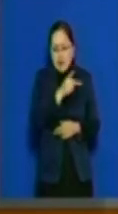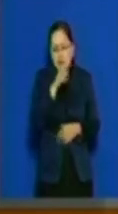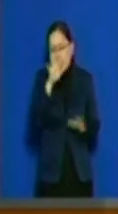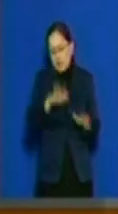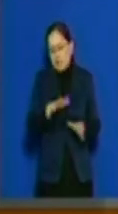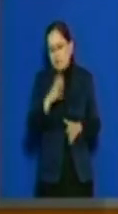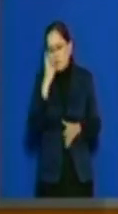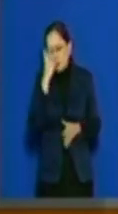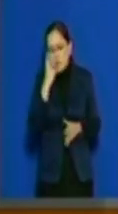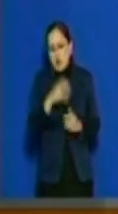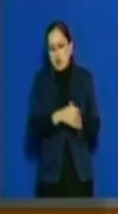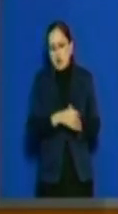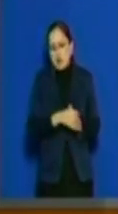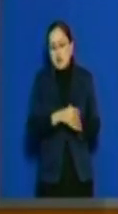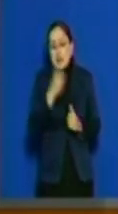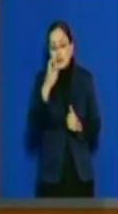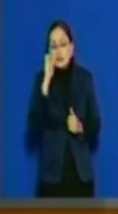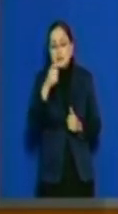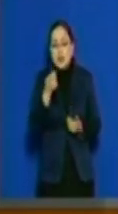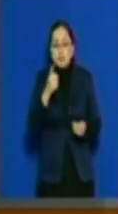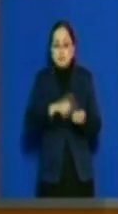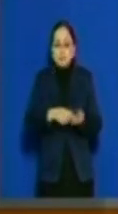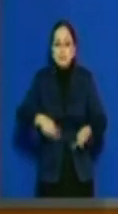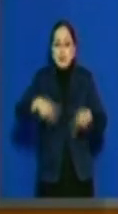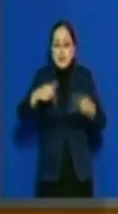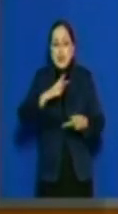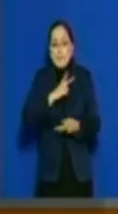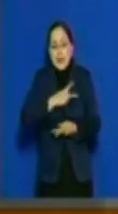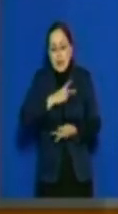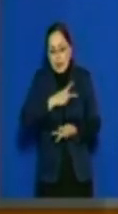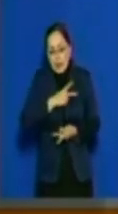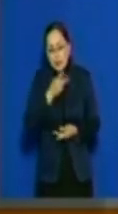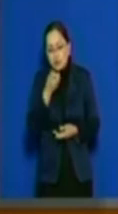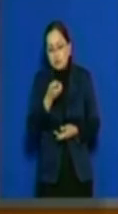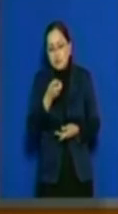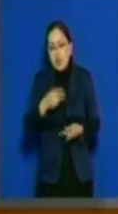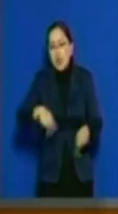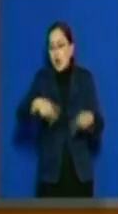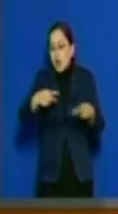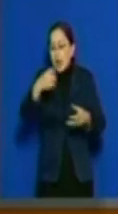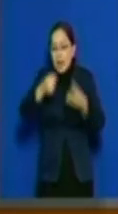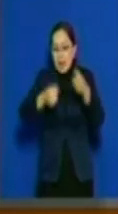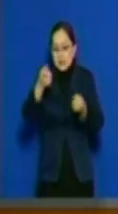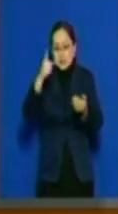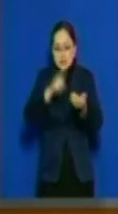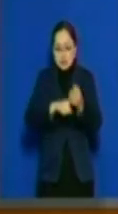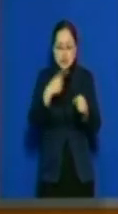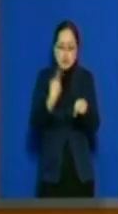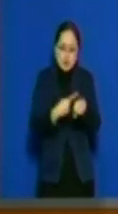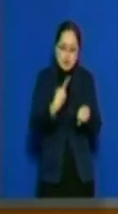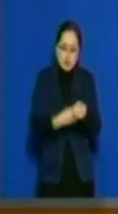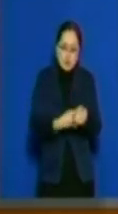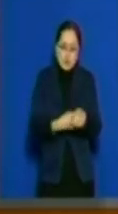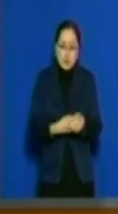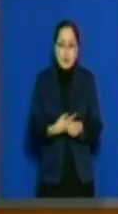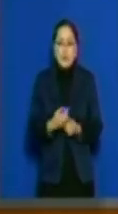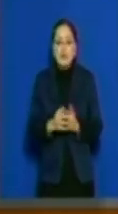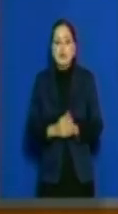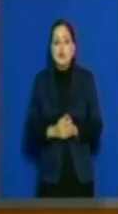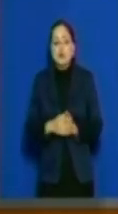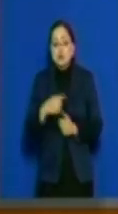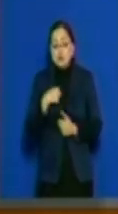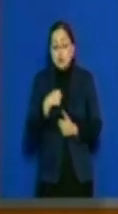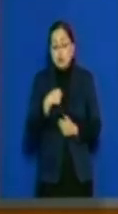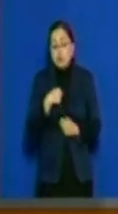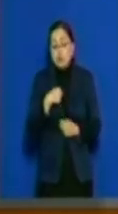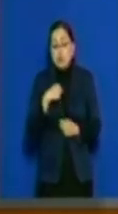duro, envenenando con leche contaminada con estas enfermedades. Yo espero